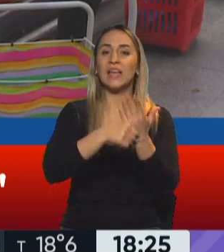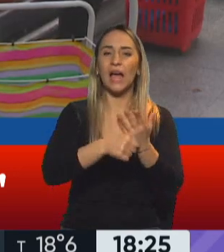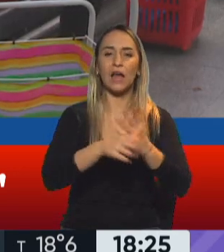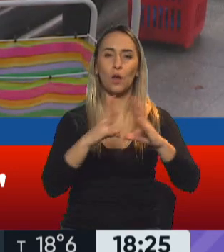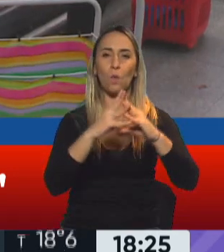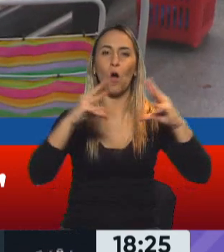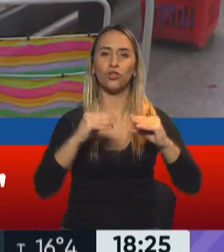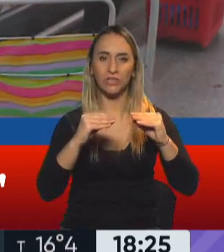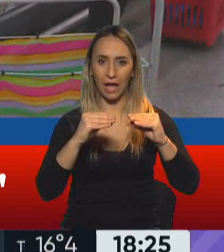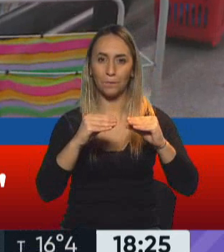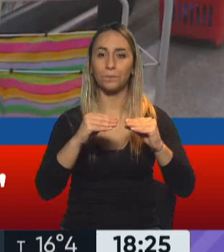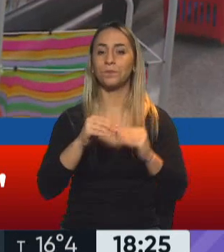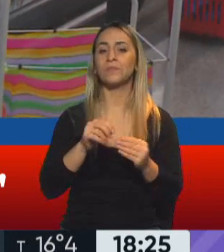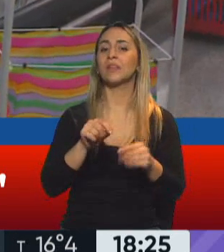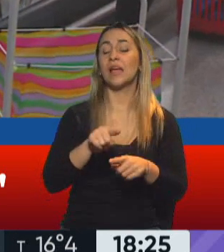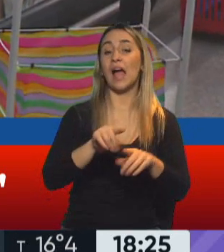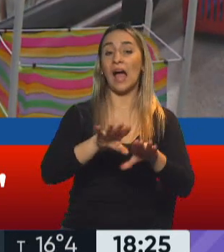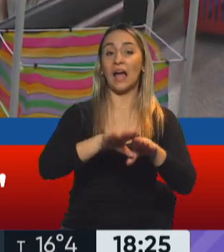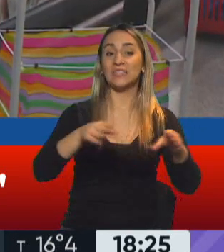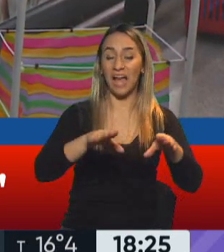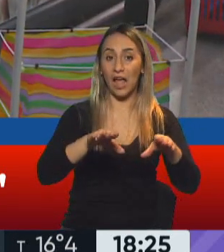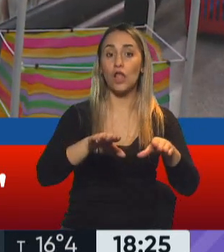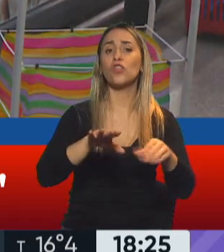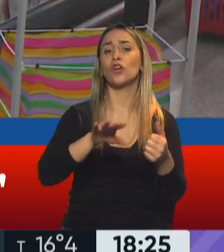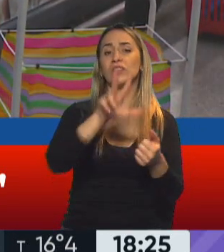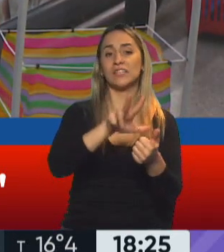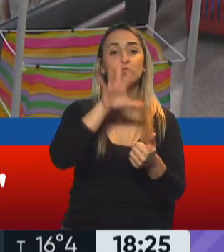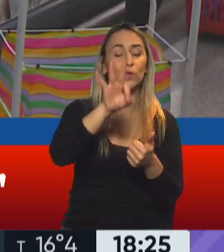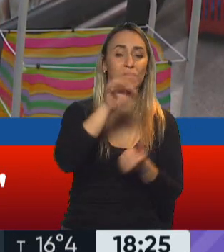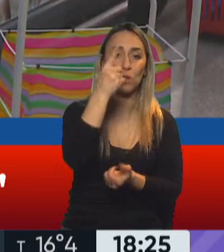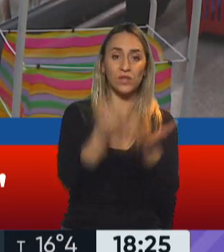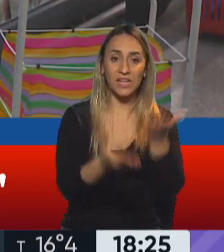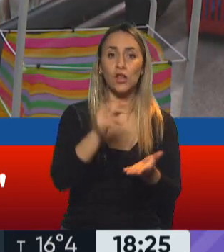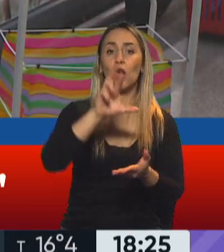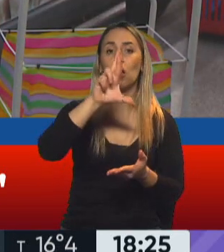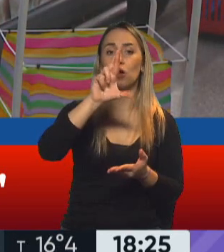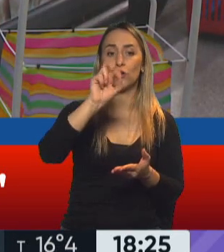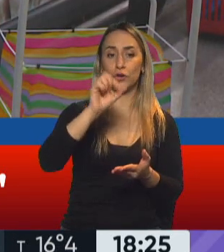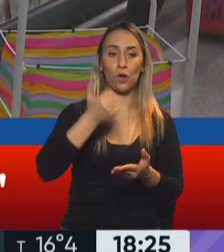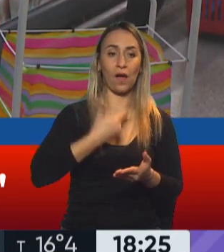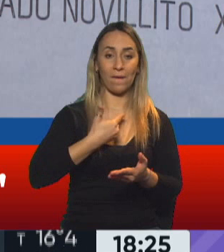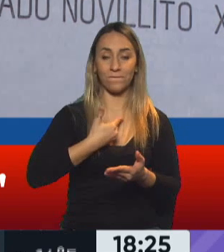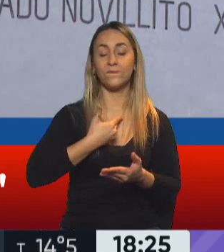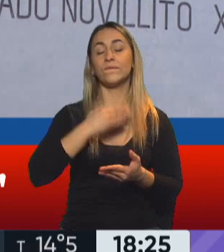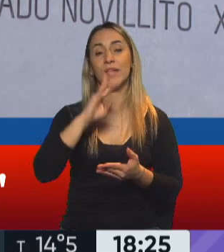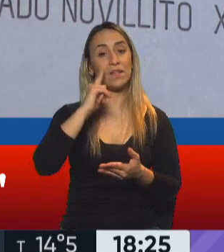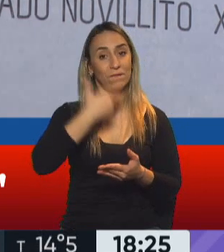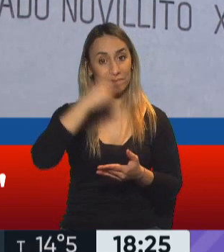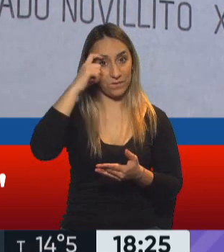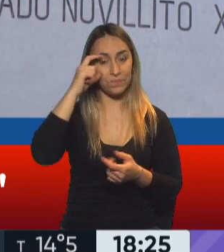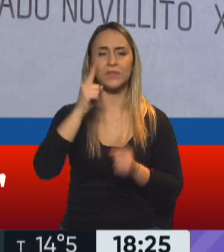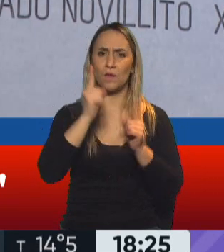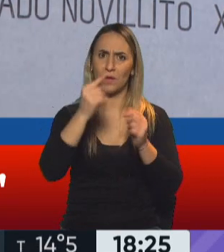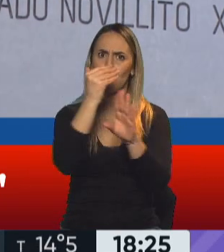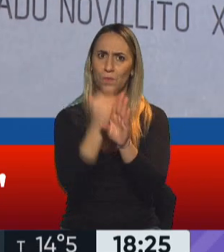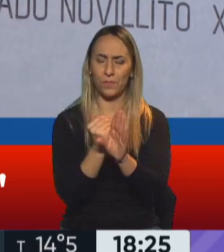los precios. Bien. Tira de asado, 350 pesos el kilo. Sí. Roast beef, 399. Bueno, tanto el tema de los precios bajos